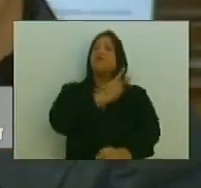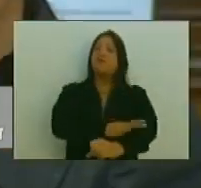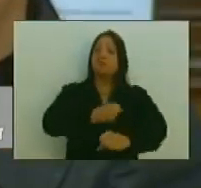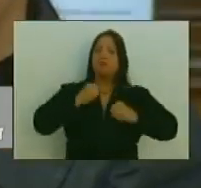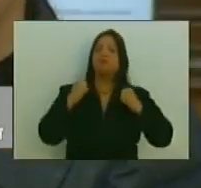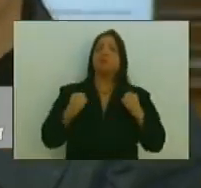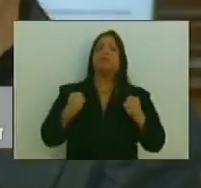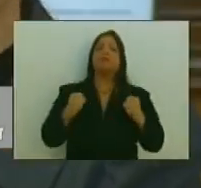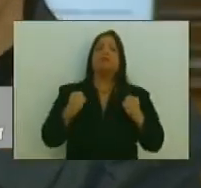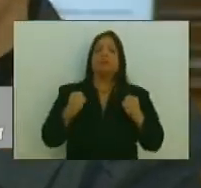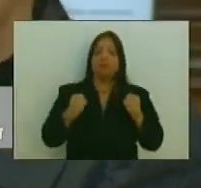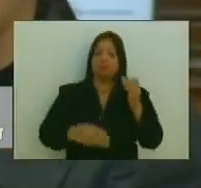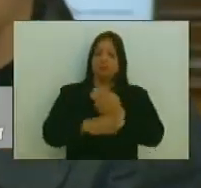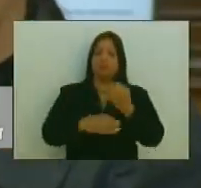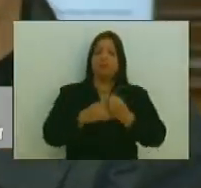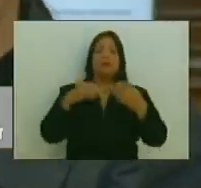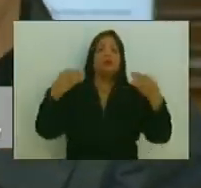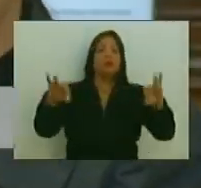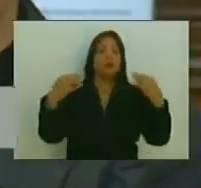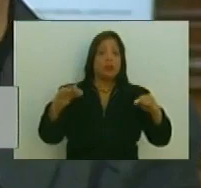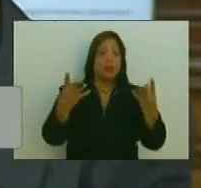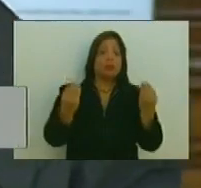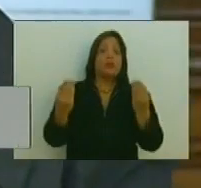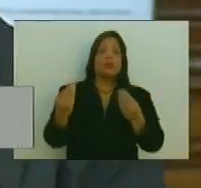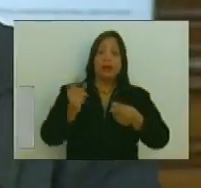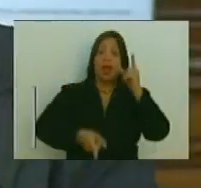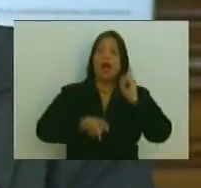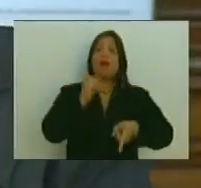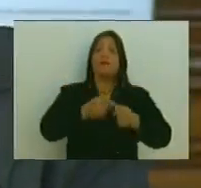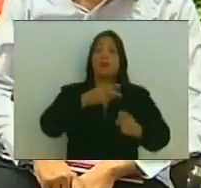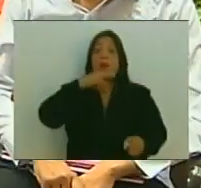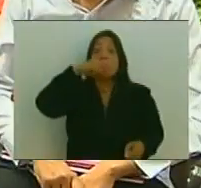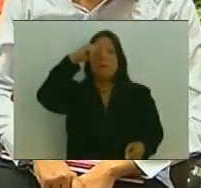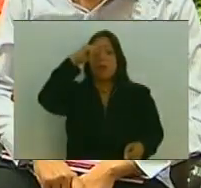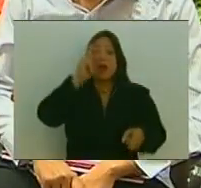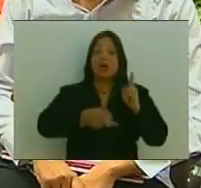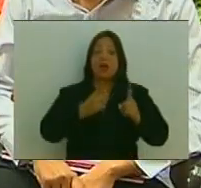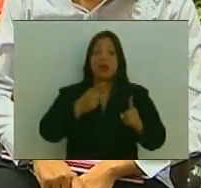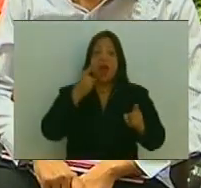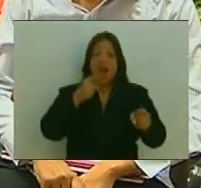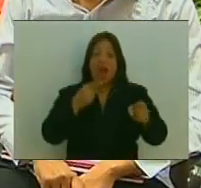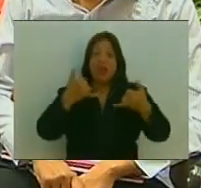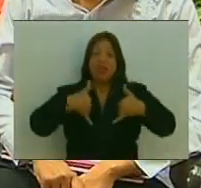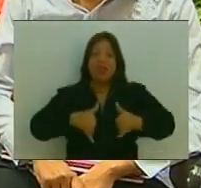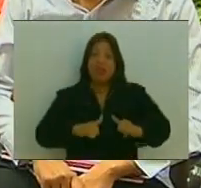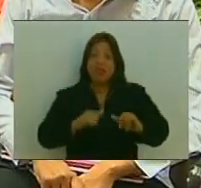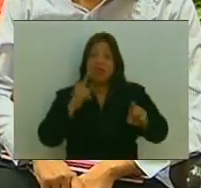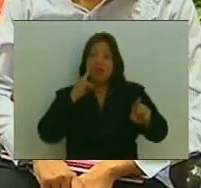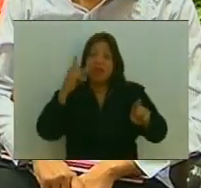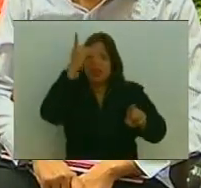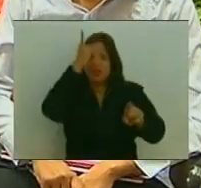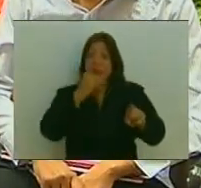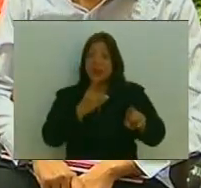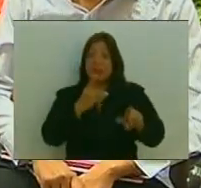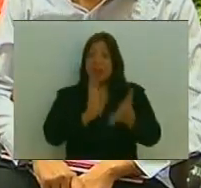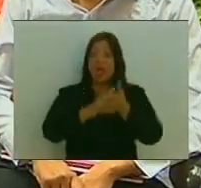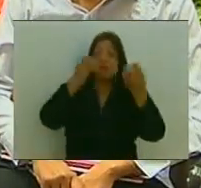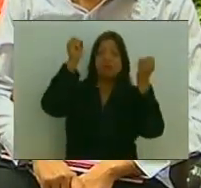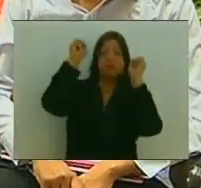mujeres que están solteras, porque a veces esos padres, cuando se enteran de que sus hijos vienen con alguna